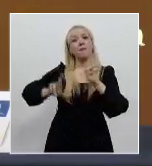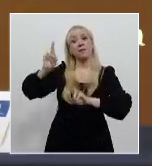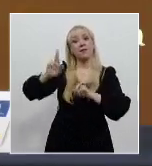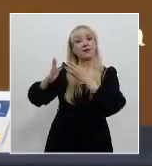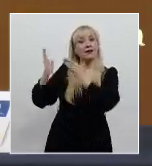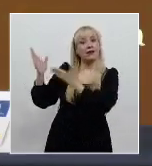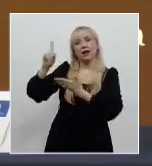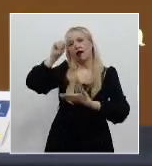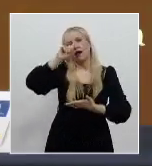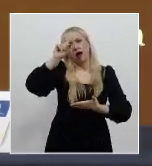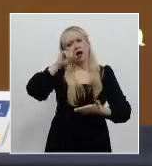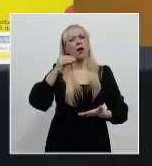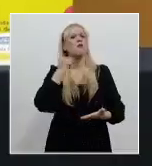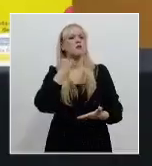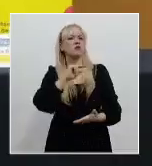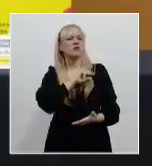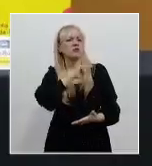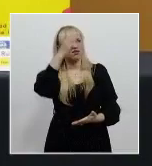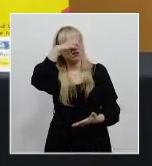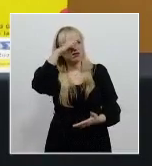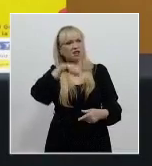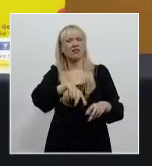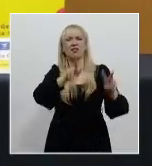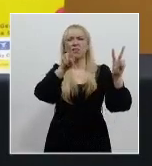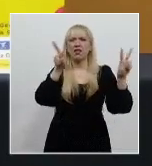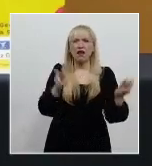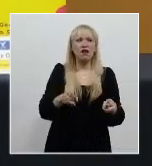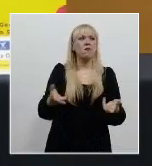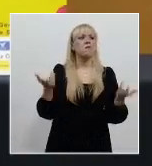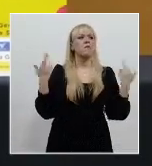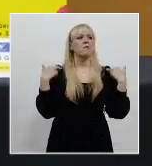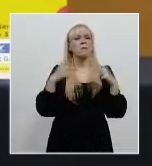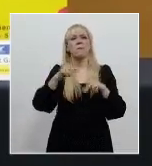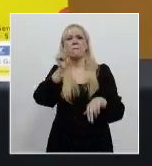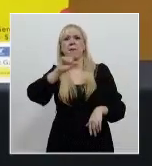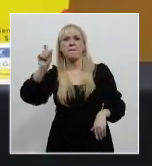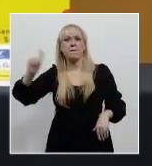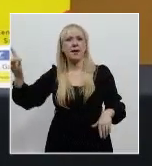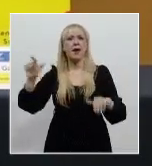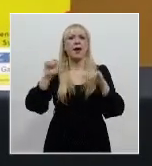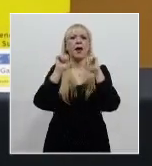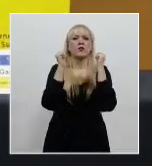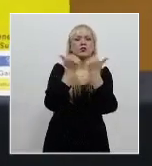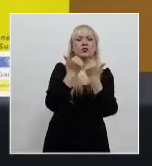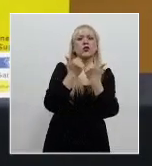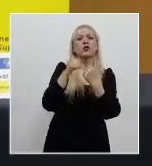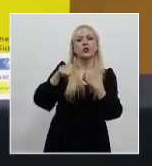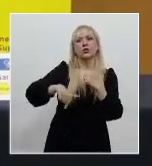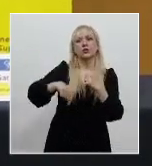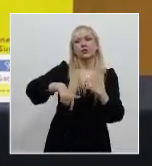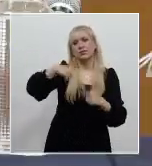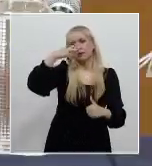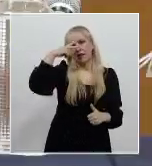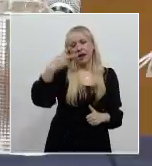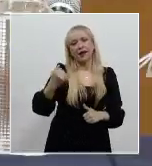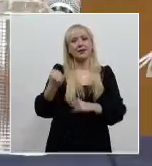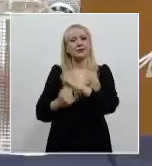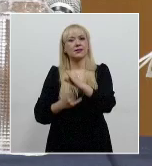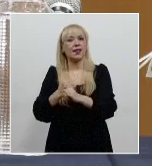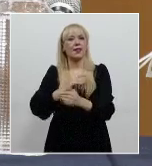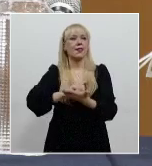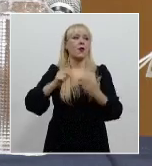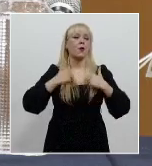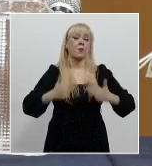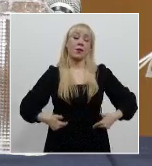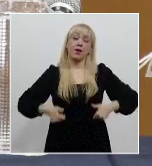personas asesoras jurídicas especializadas en el tema, académicas y organizaciones nacionales e internacionales en derechos humanos que atienden el